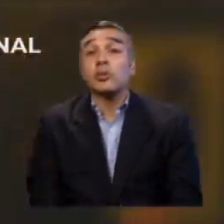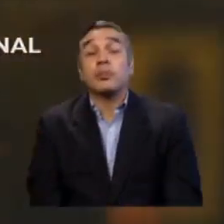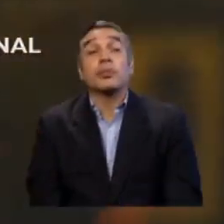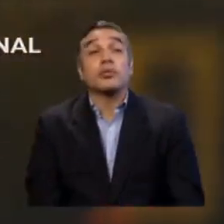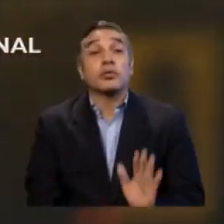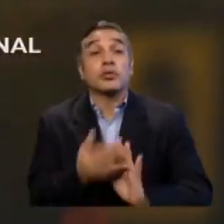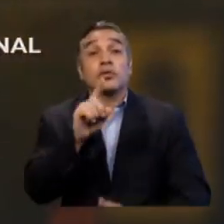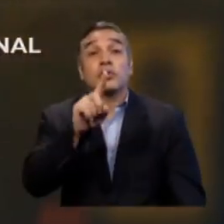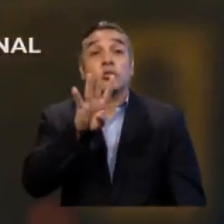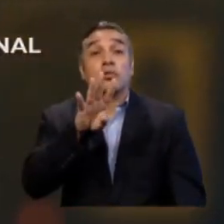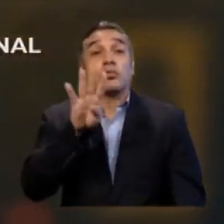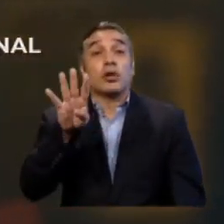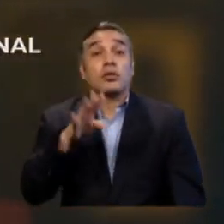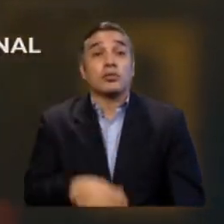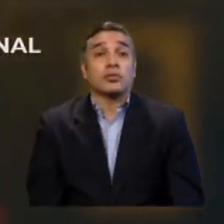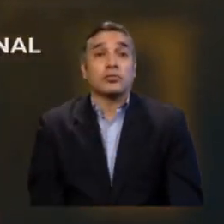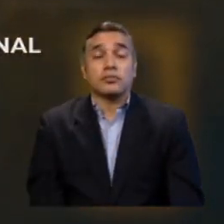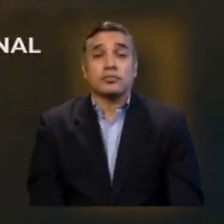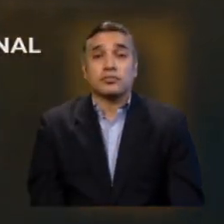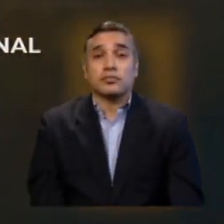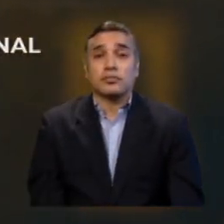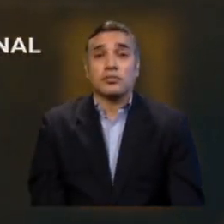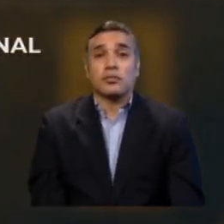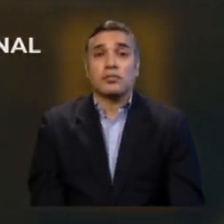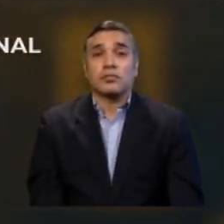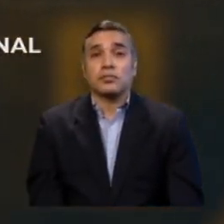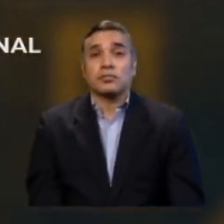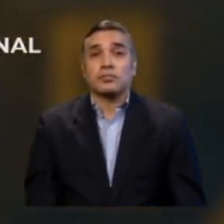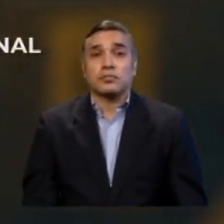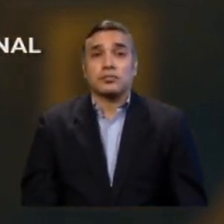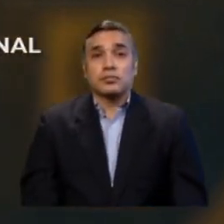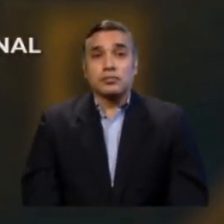ascendió a 144. Vanessa Filella, TC Televisión.